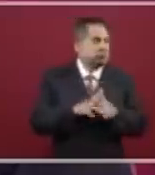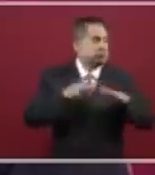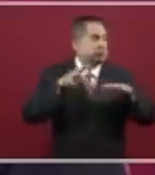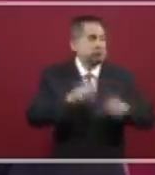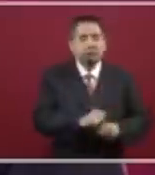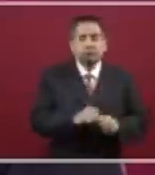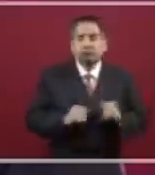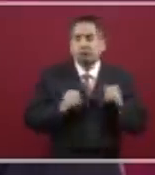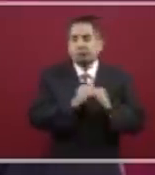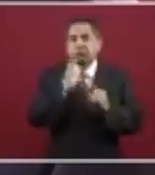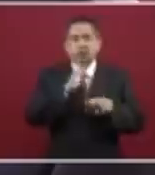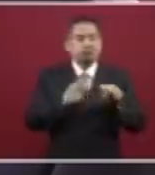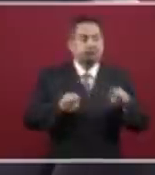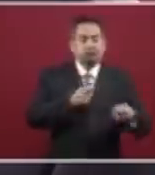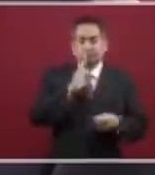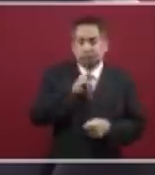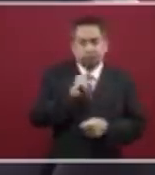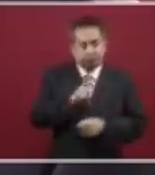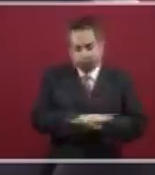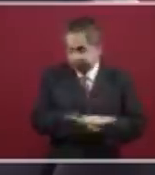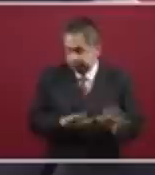instituciones,